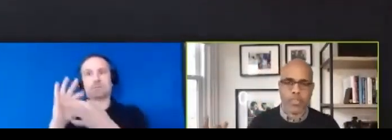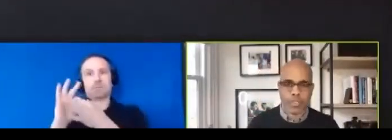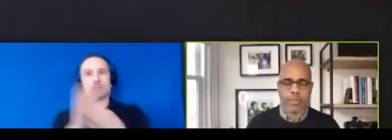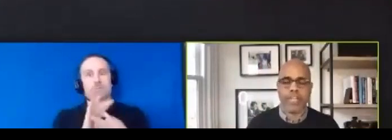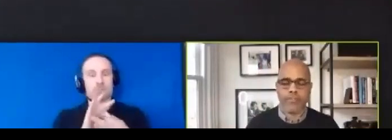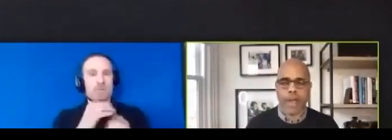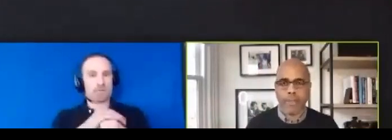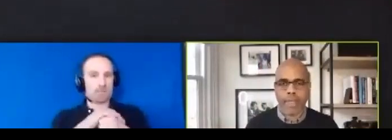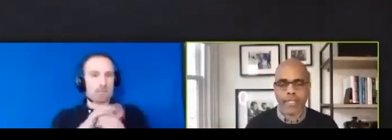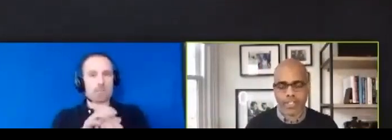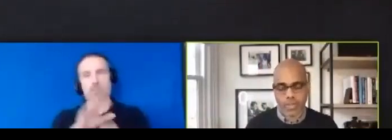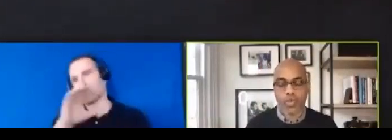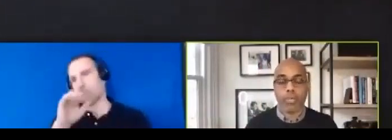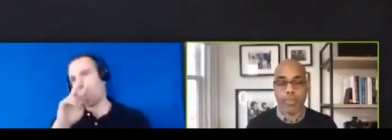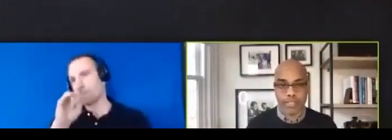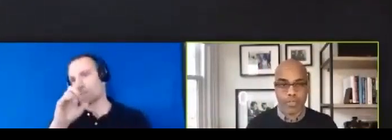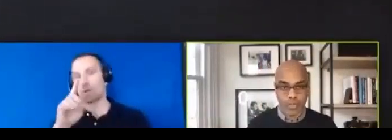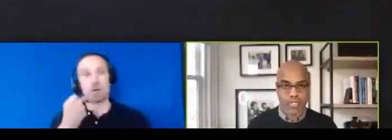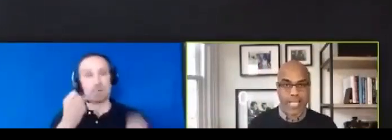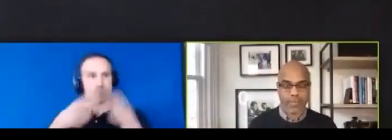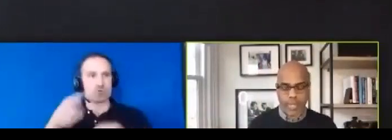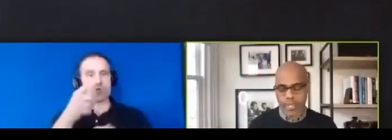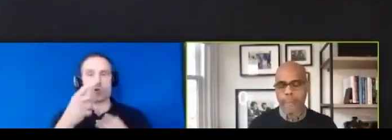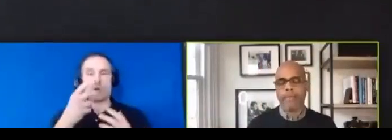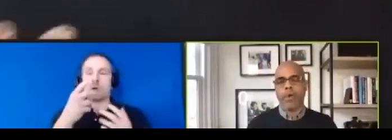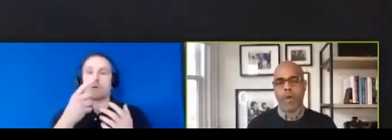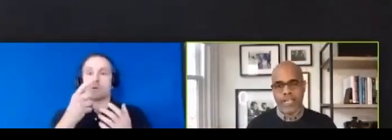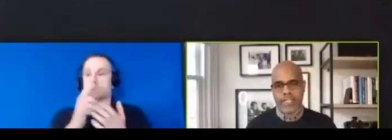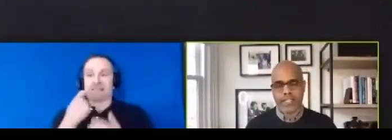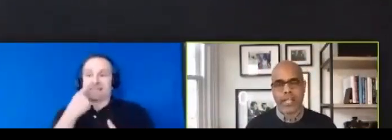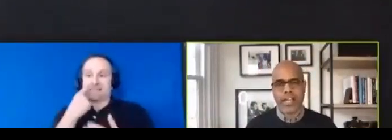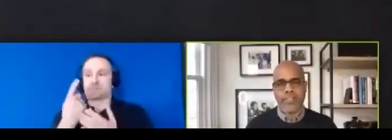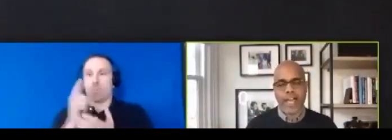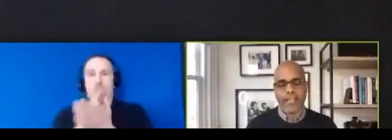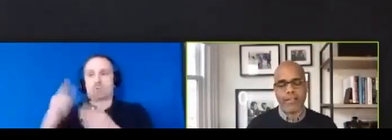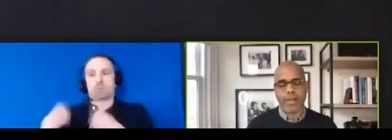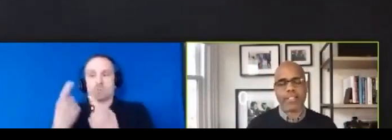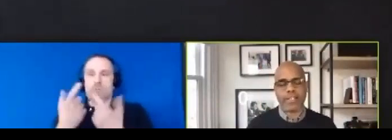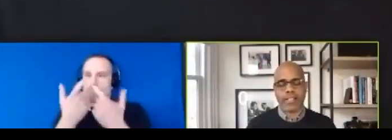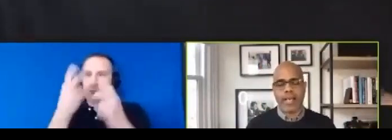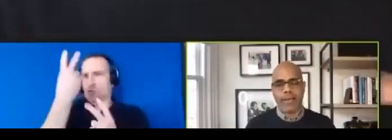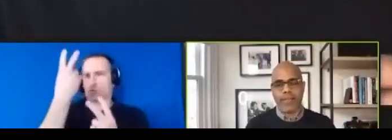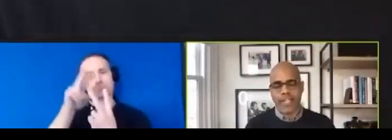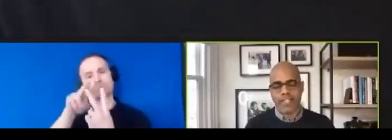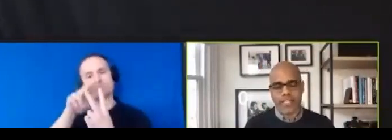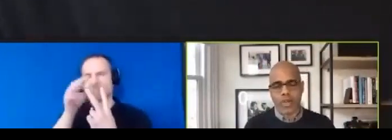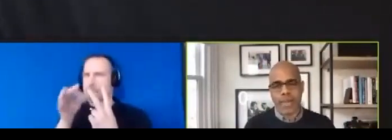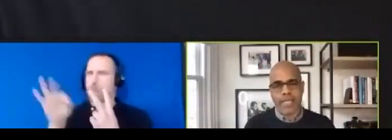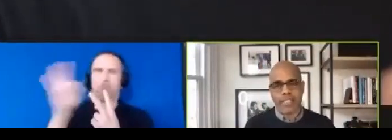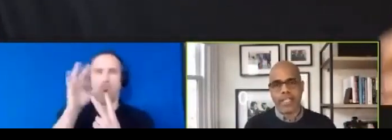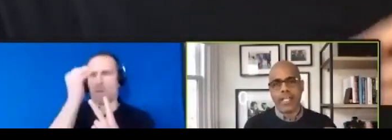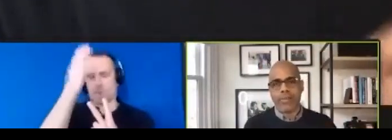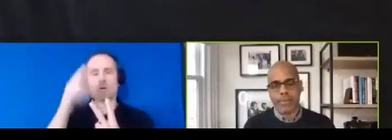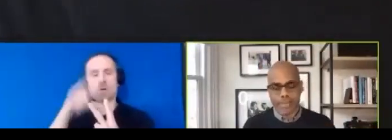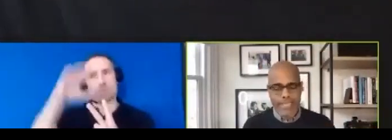clases de información de cine así que estoy aquí para decirles lo que está